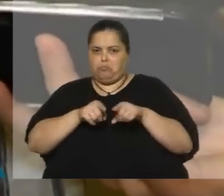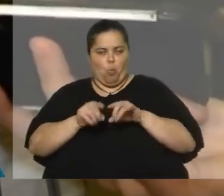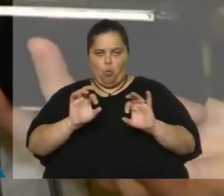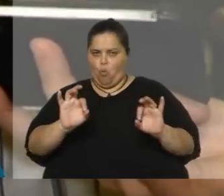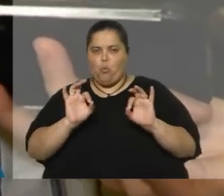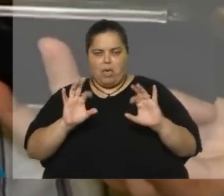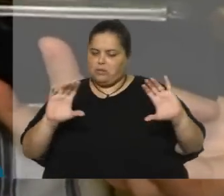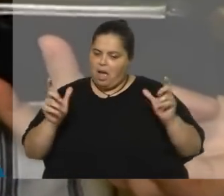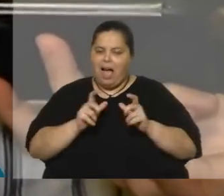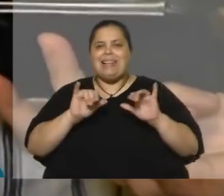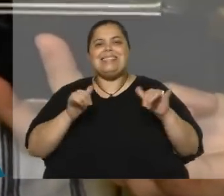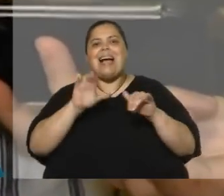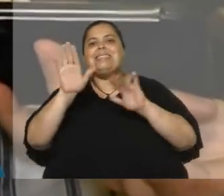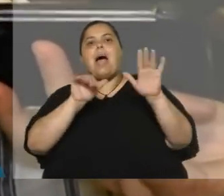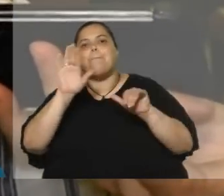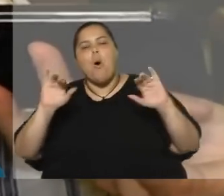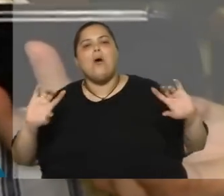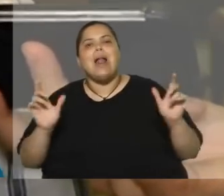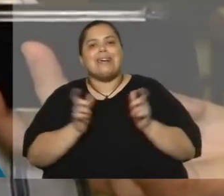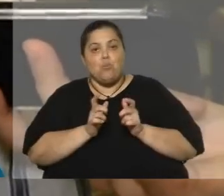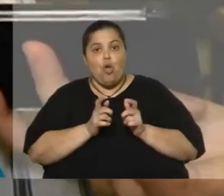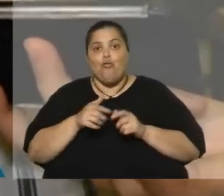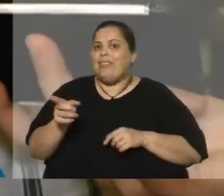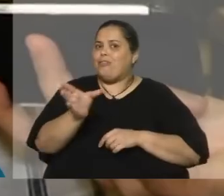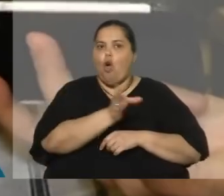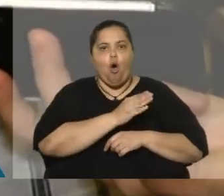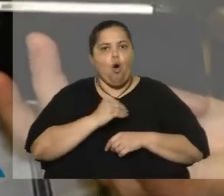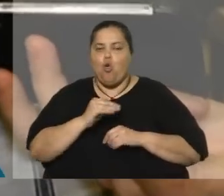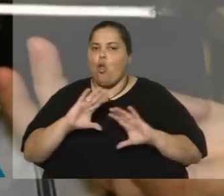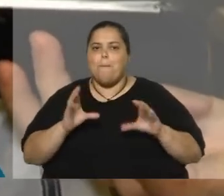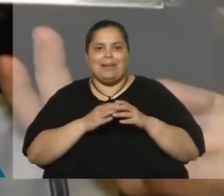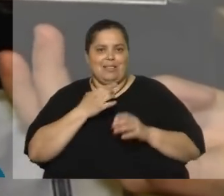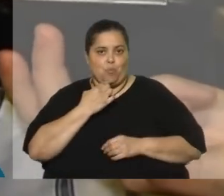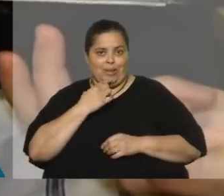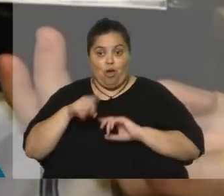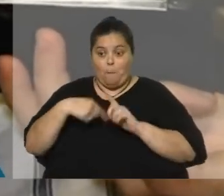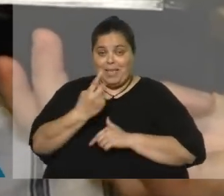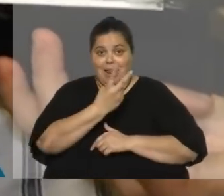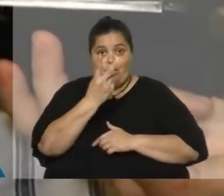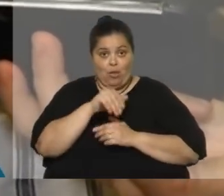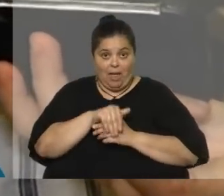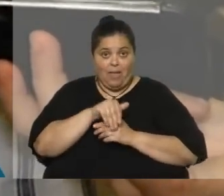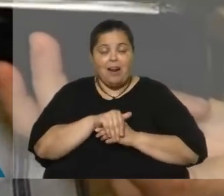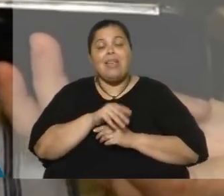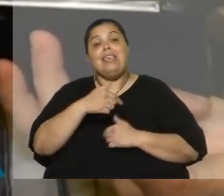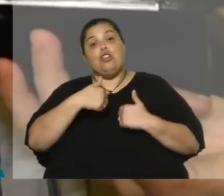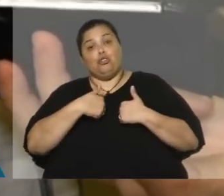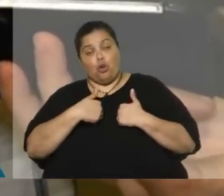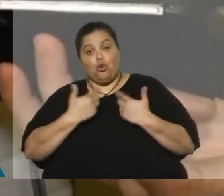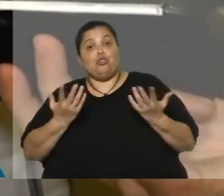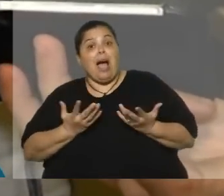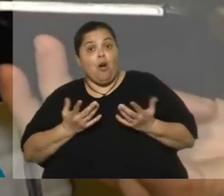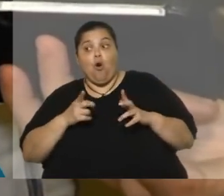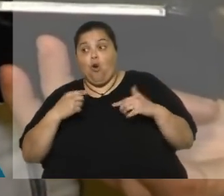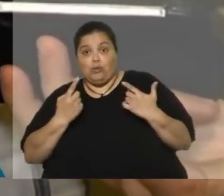ya convocó a una reunión interpartidaria en el día de mañana a las 2 de la tarde y nosotros aspiramos a que